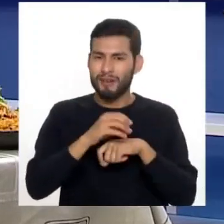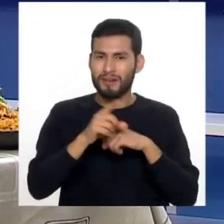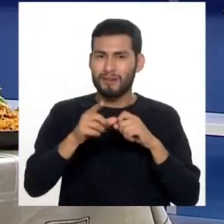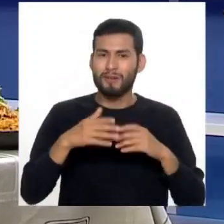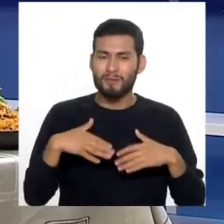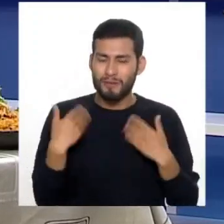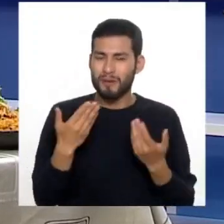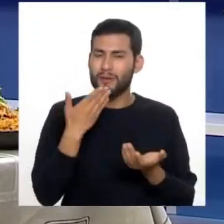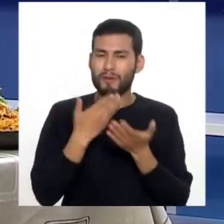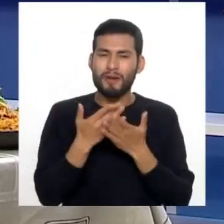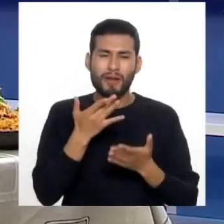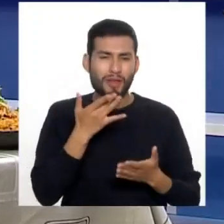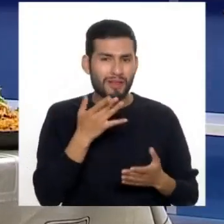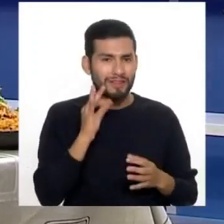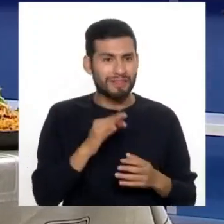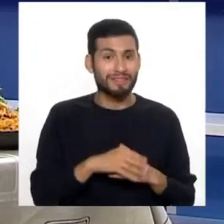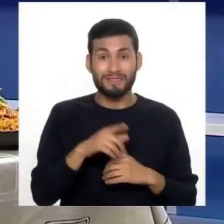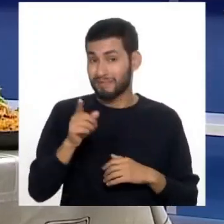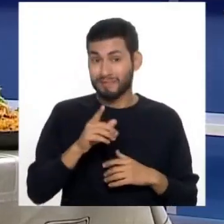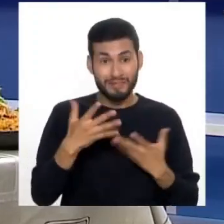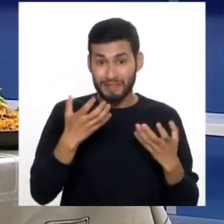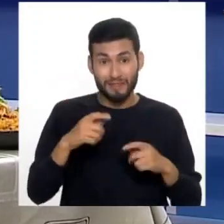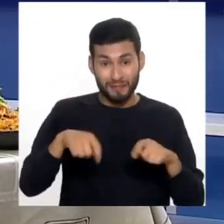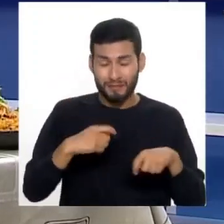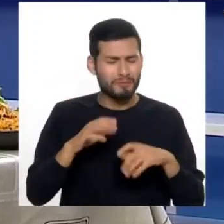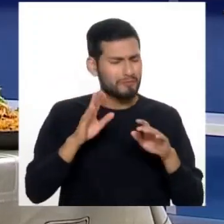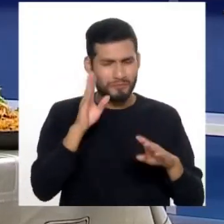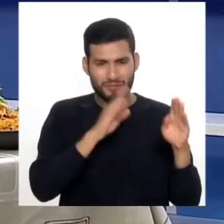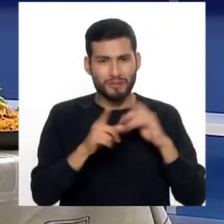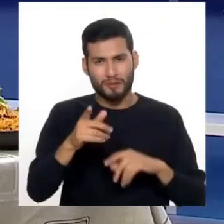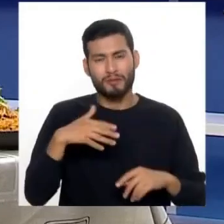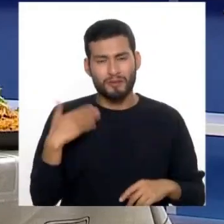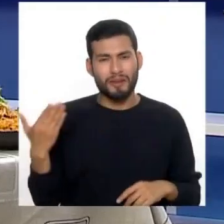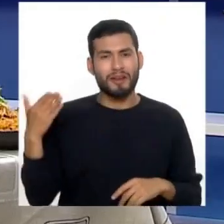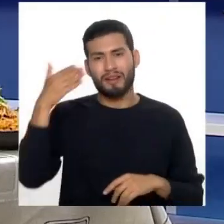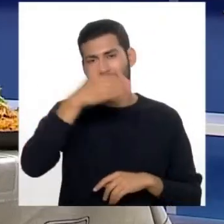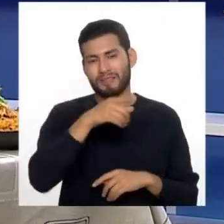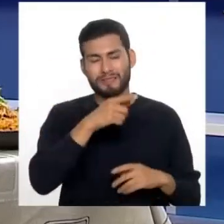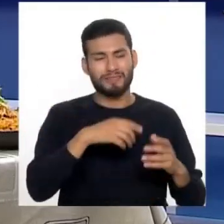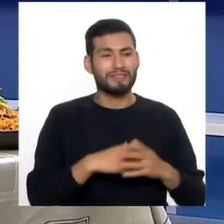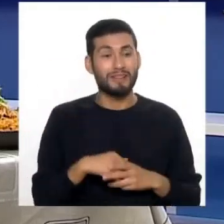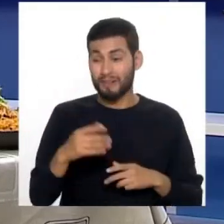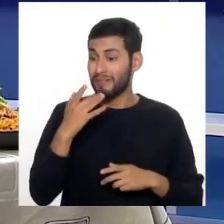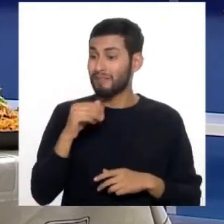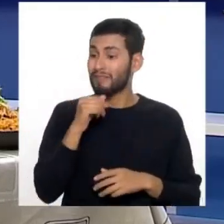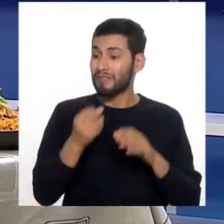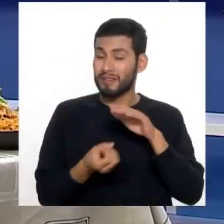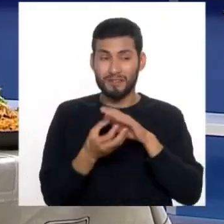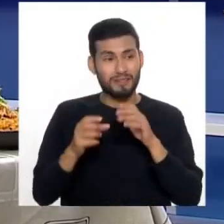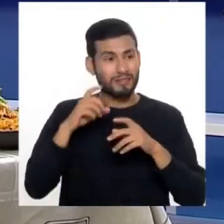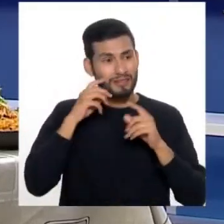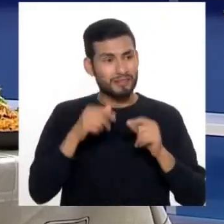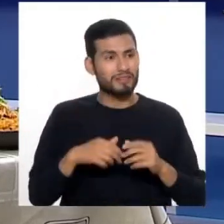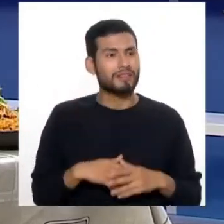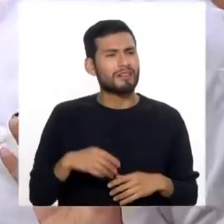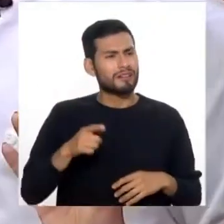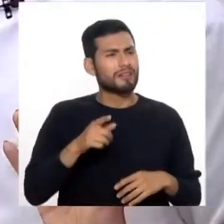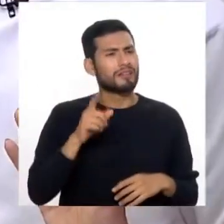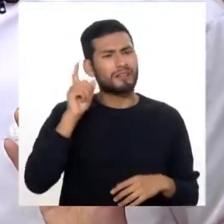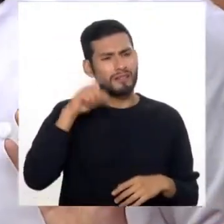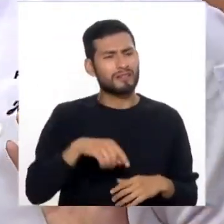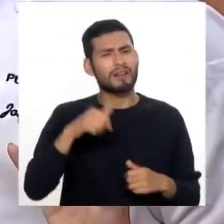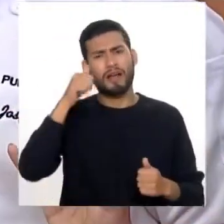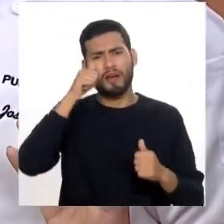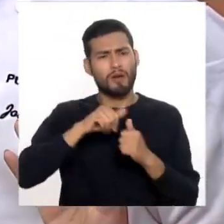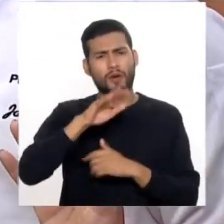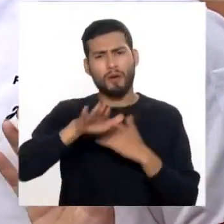para que nos salga de esa manera. Y si no quieren cocinar, no se preocupen porque pueden ir a celebrar el Día del Padre. Yo ¿No creo, has probado Fátima, la canchita con cevichito? Yo creo, Fátima, que deberíamos de